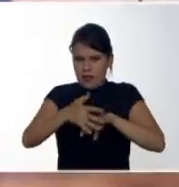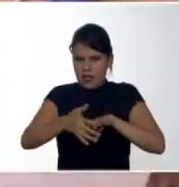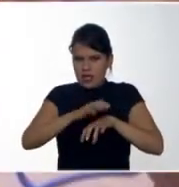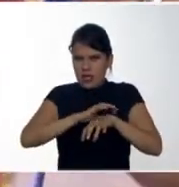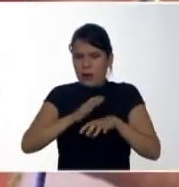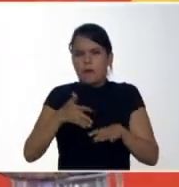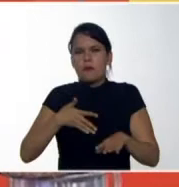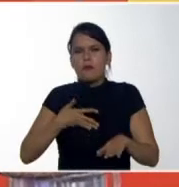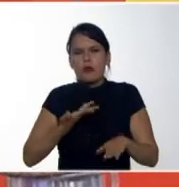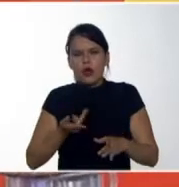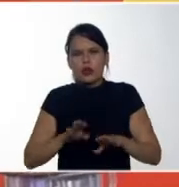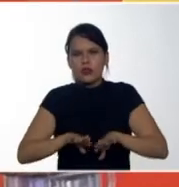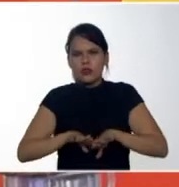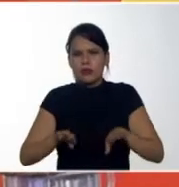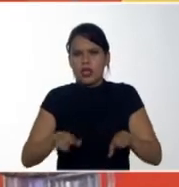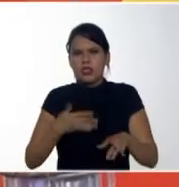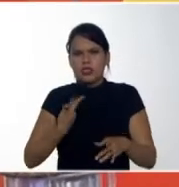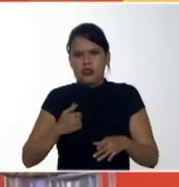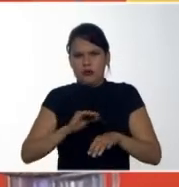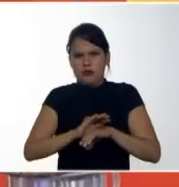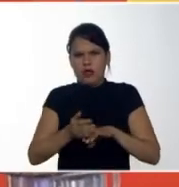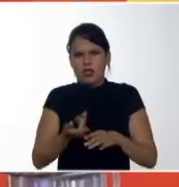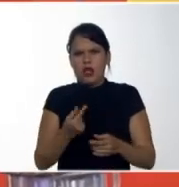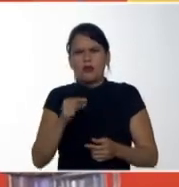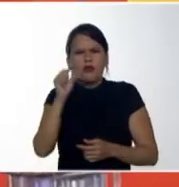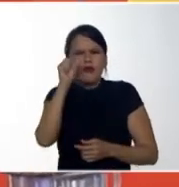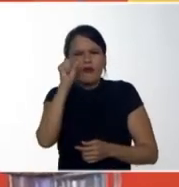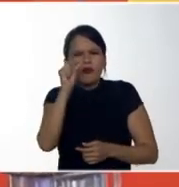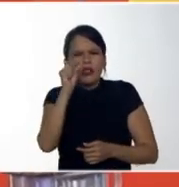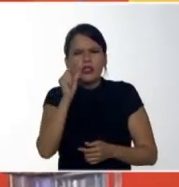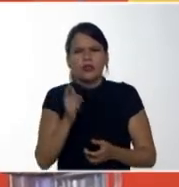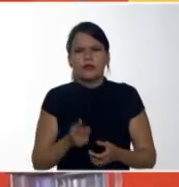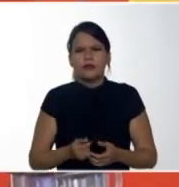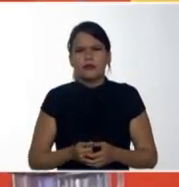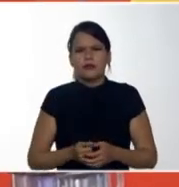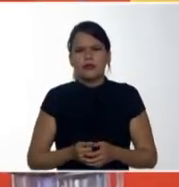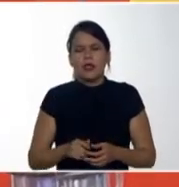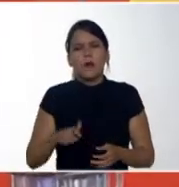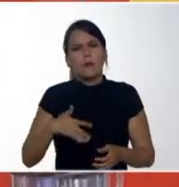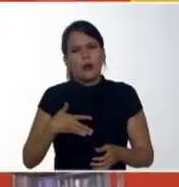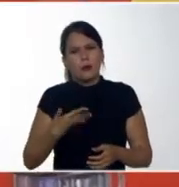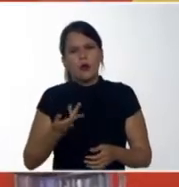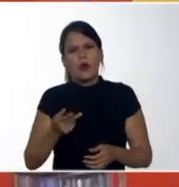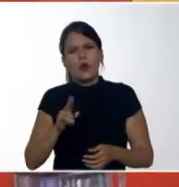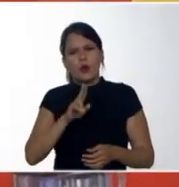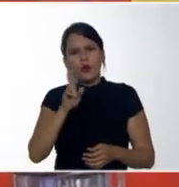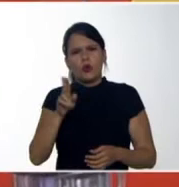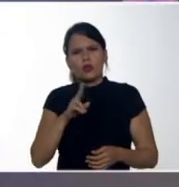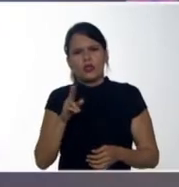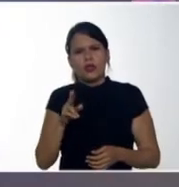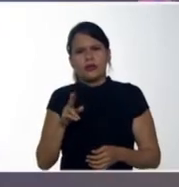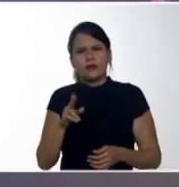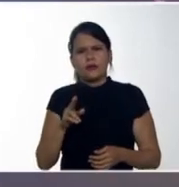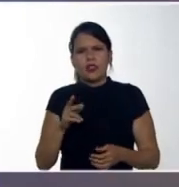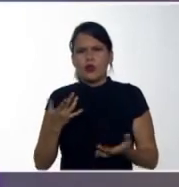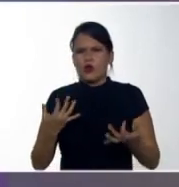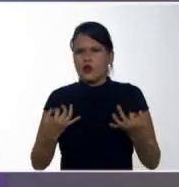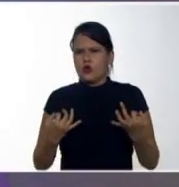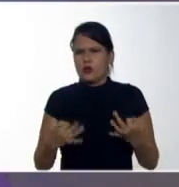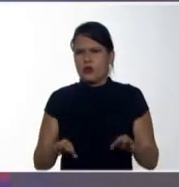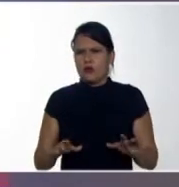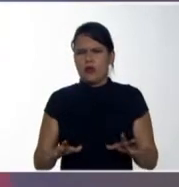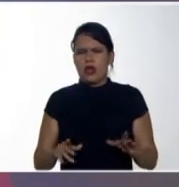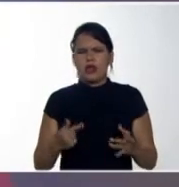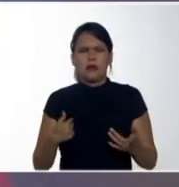separarlo. Perfecto. Si tengo esta malla, es algo muy finito. Sin embargo, puedo utilizar algo tan cotidiano en